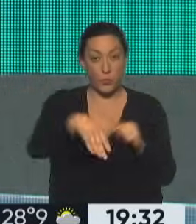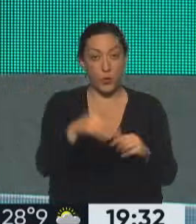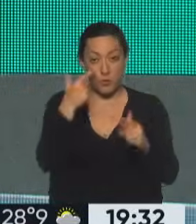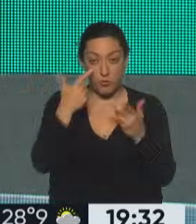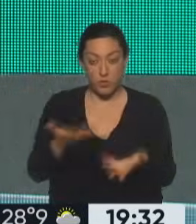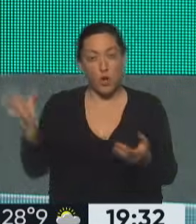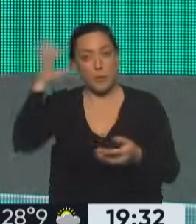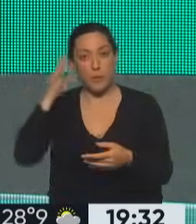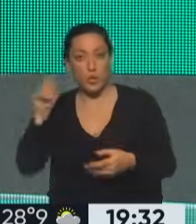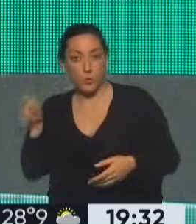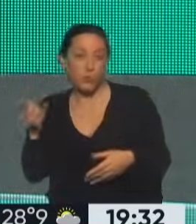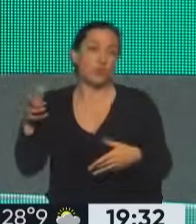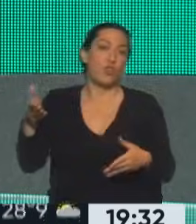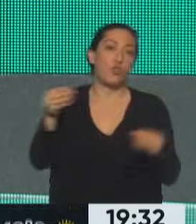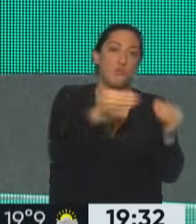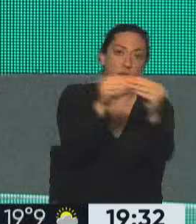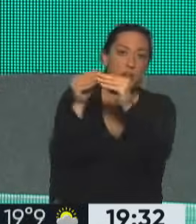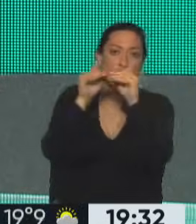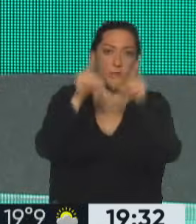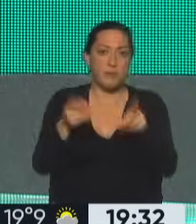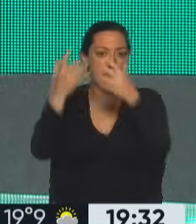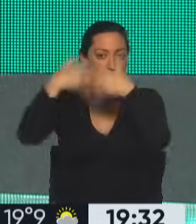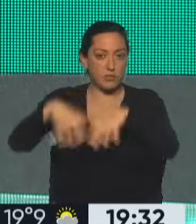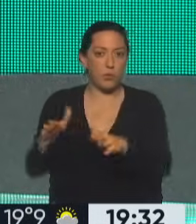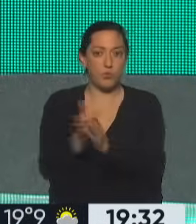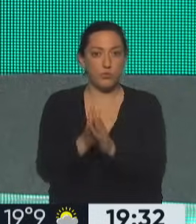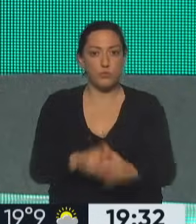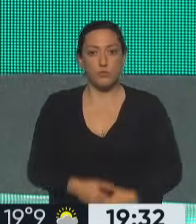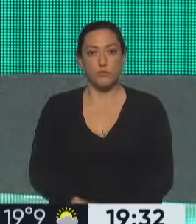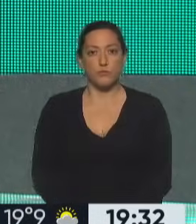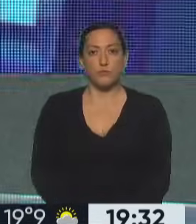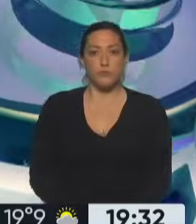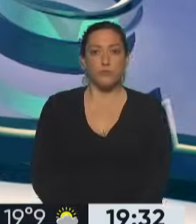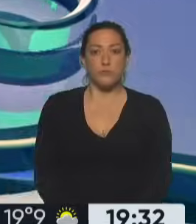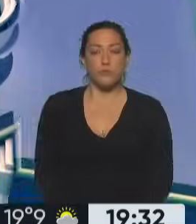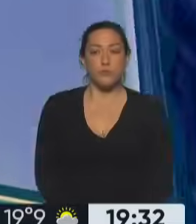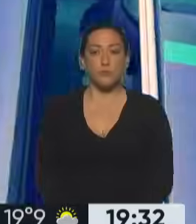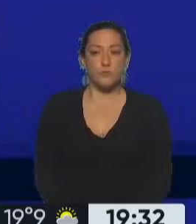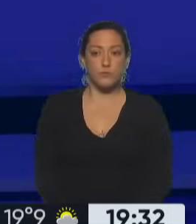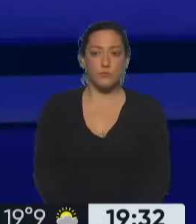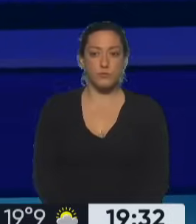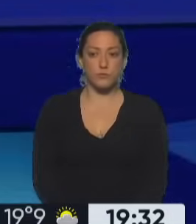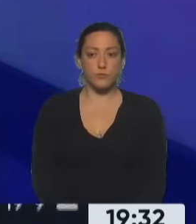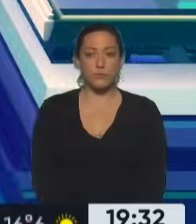tu opinión y después los compañeros y compañeras pensaremos en voz alta. Ahí va, dale.